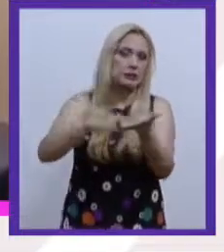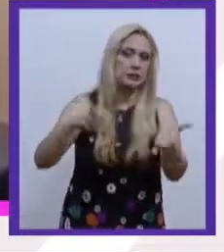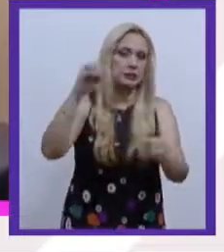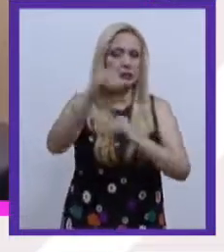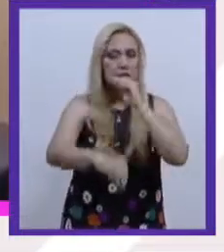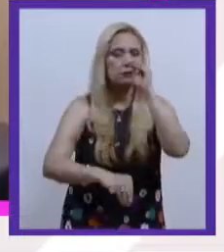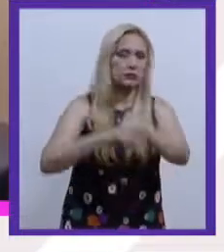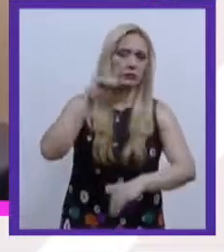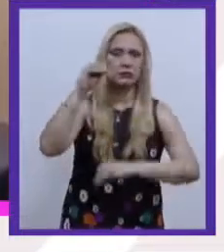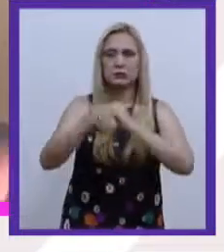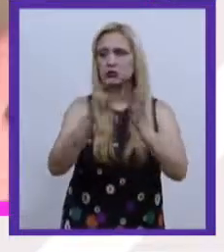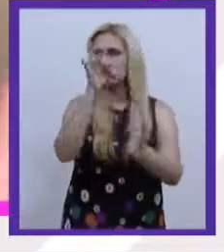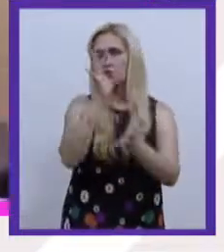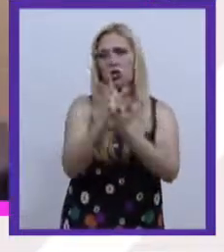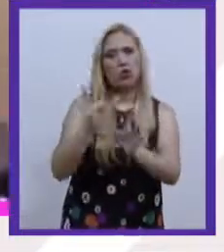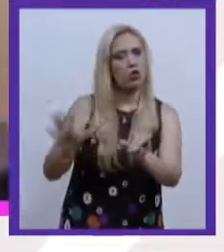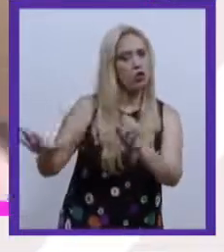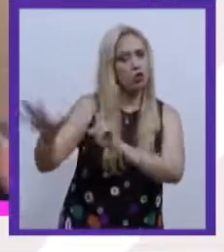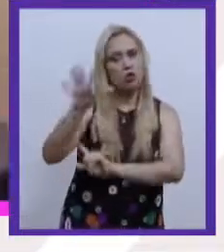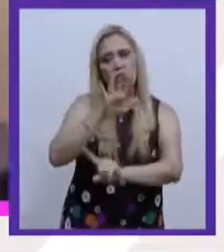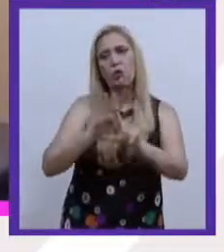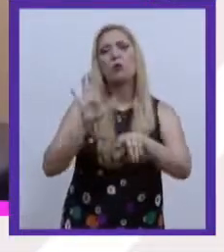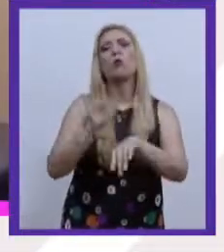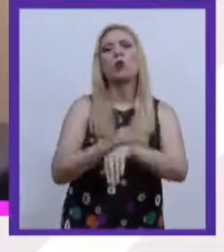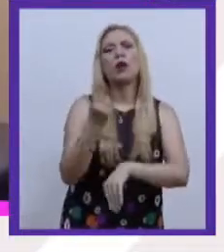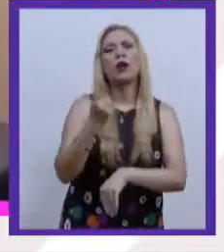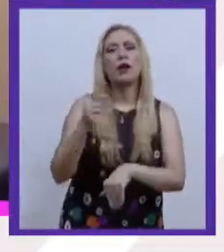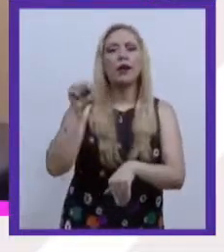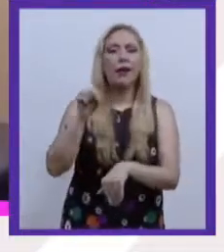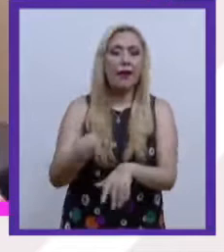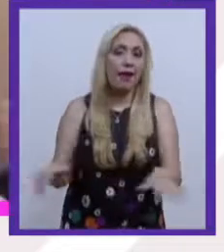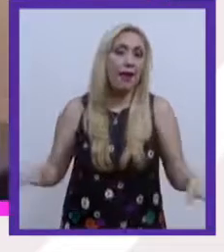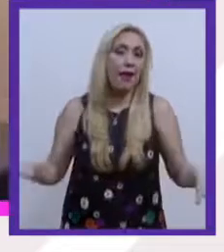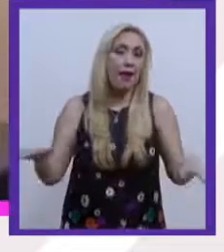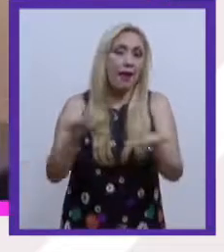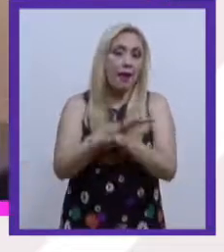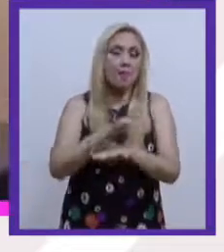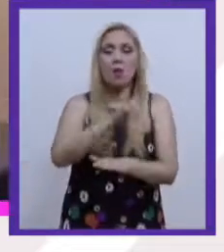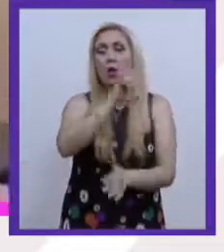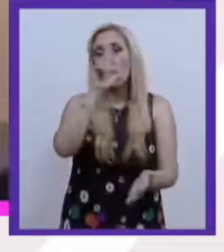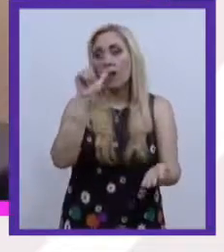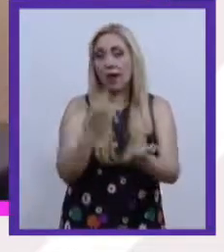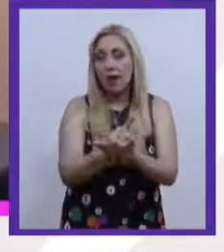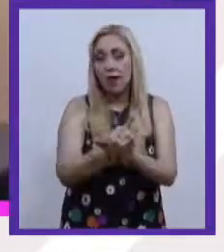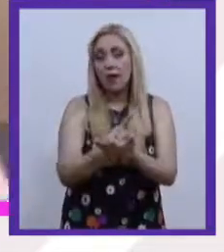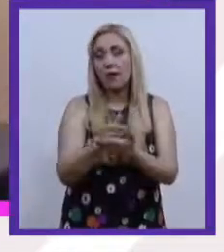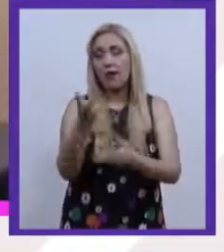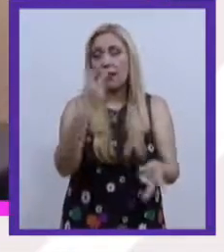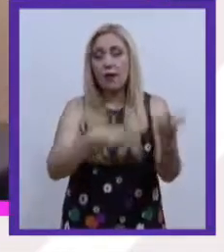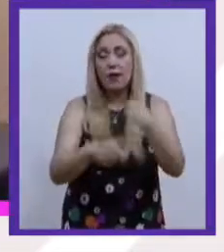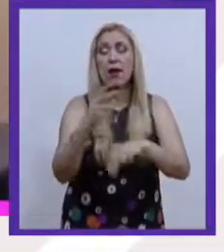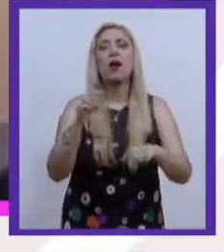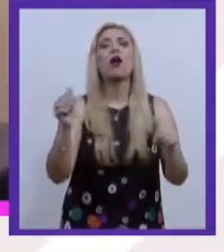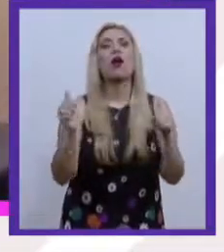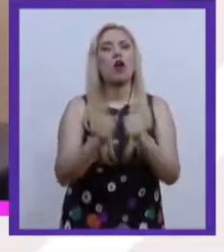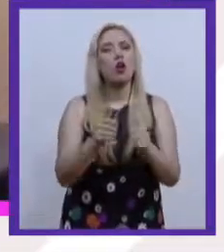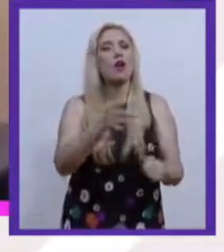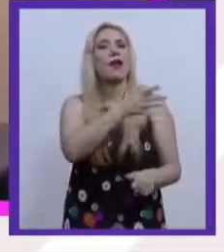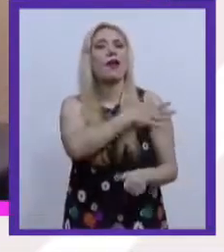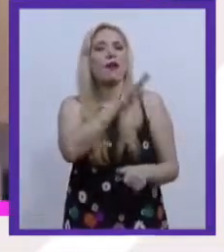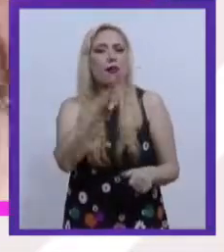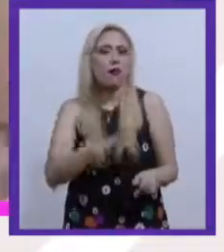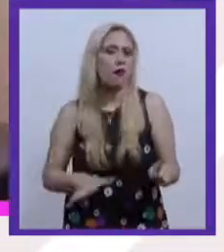hacer legislación en esta materia, porque a partir de esta reforma constitucional las leyes que se generen sean de carácter